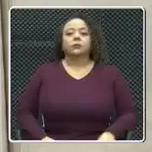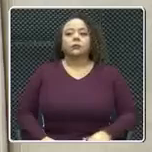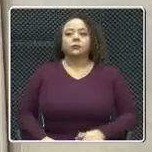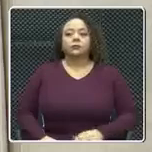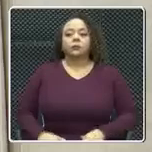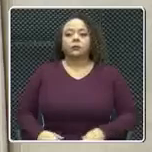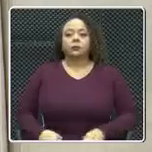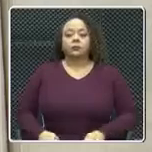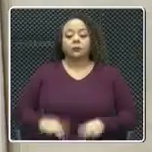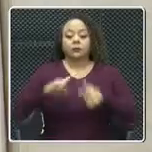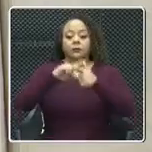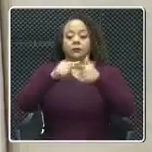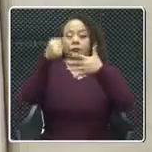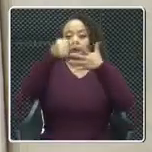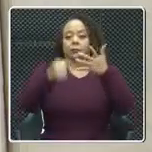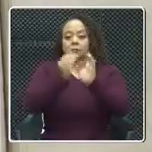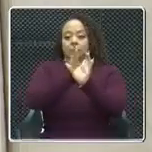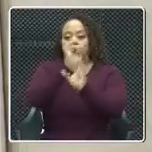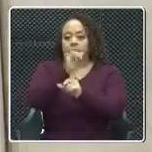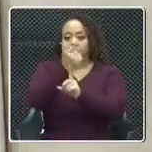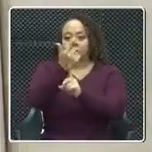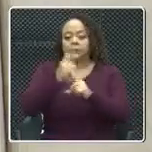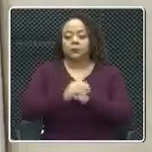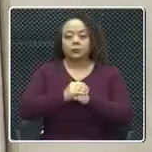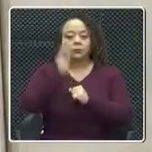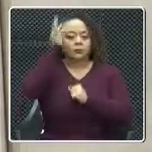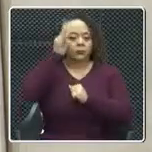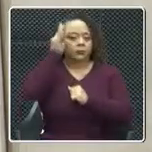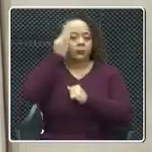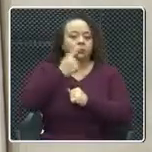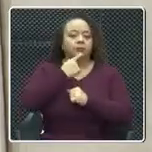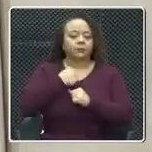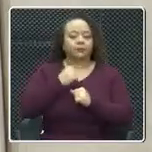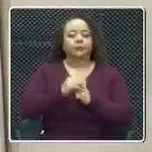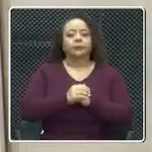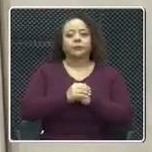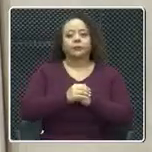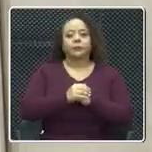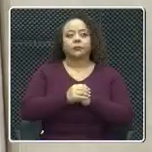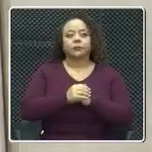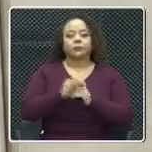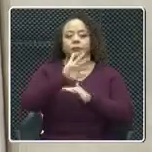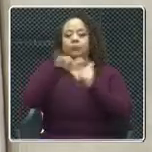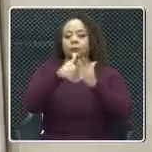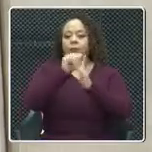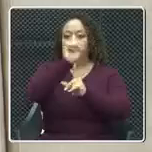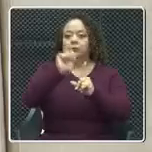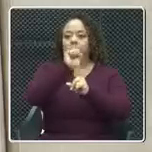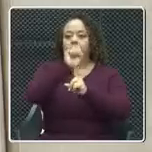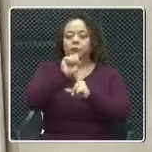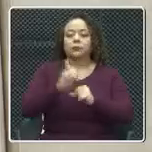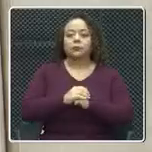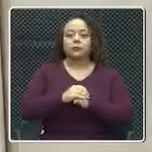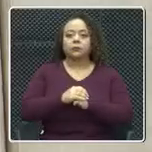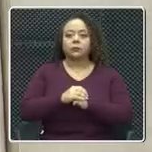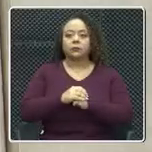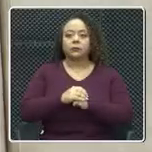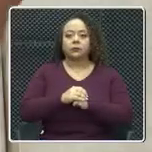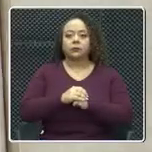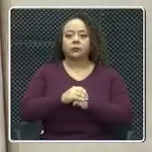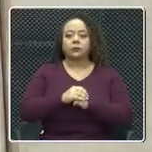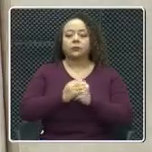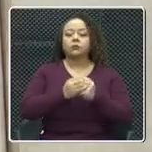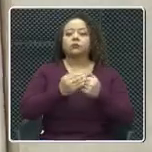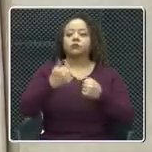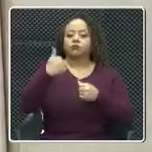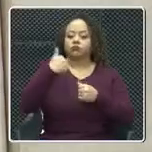Entonces, los factores psicosociales, la teoría nos indica, ¿verdad?, que son todas aquellas condiciones que están mediando